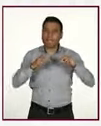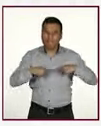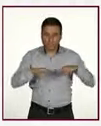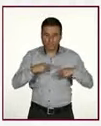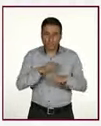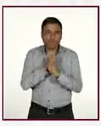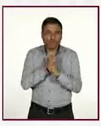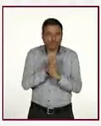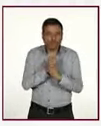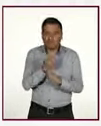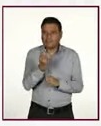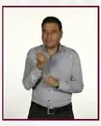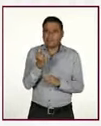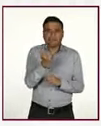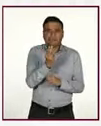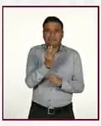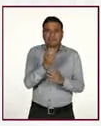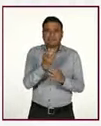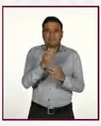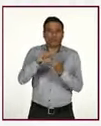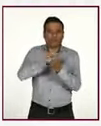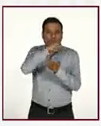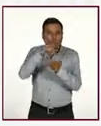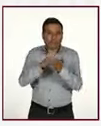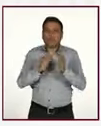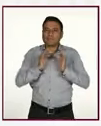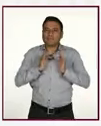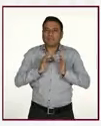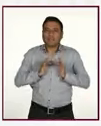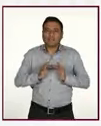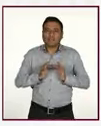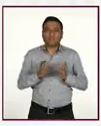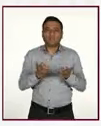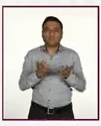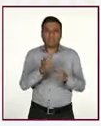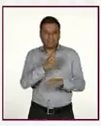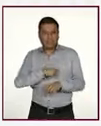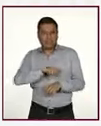refugio para poder tener una vida plena, ¿no? La salud mental tiene que ver con